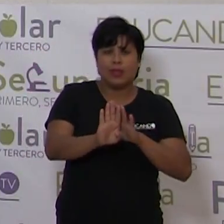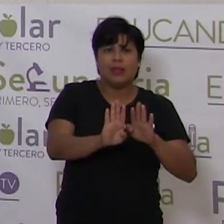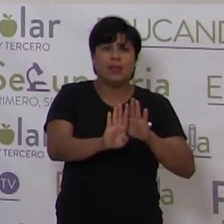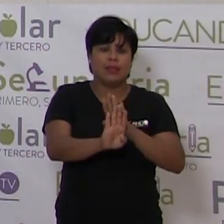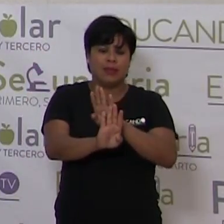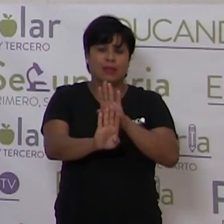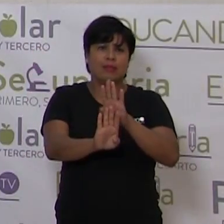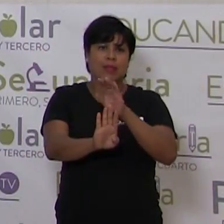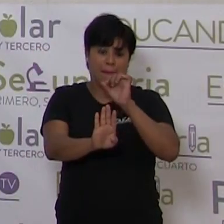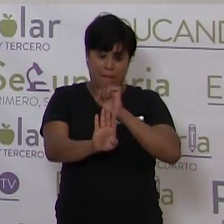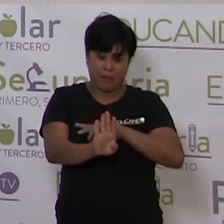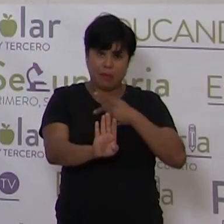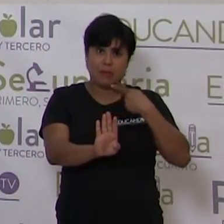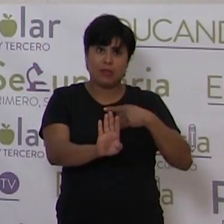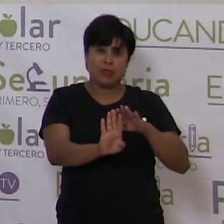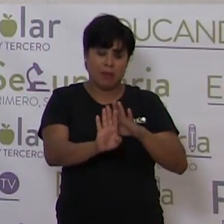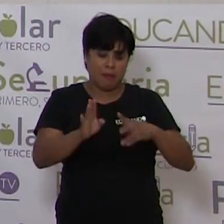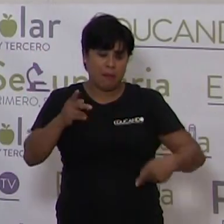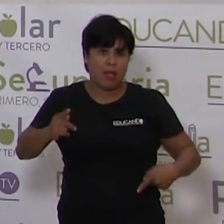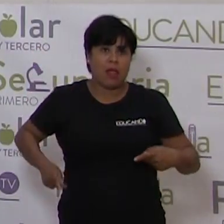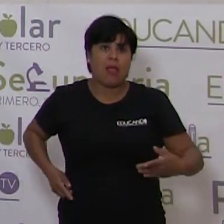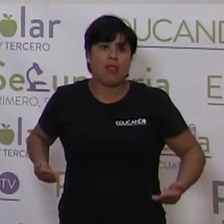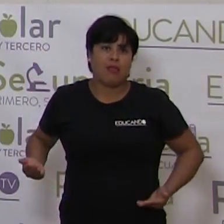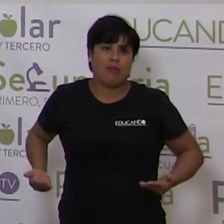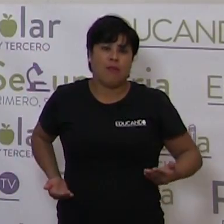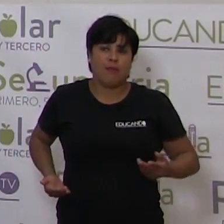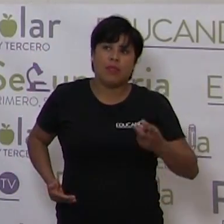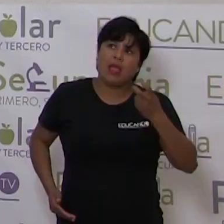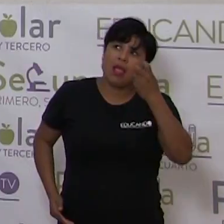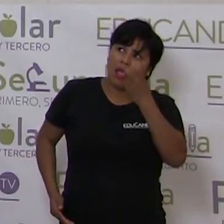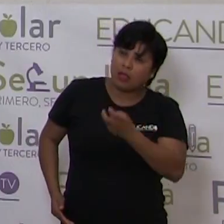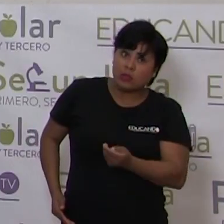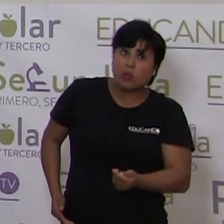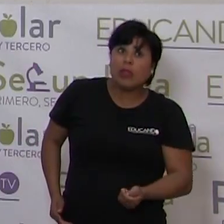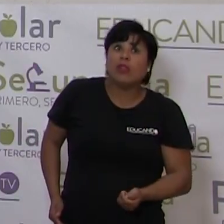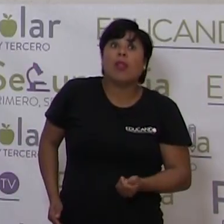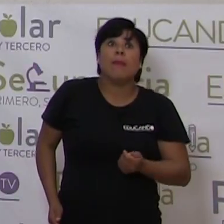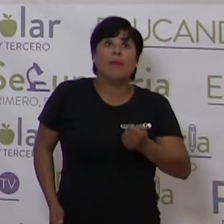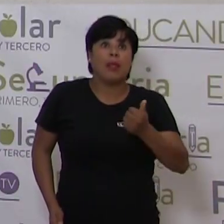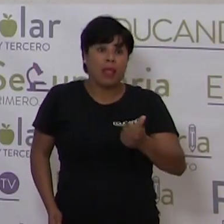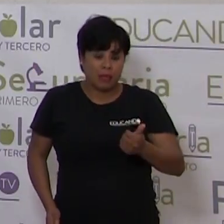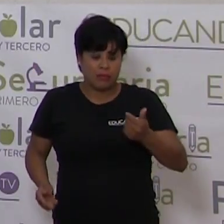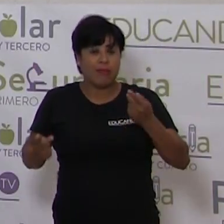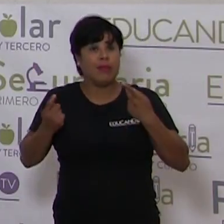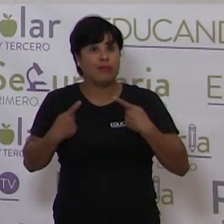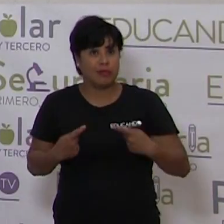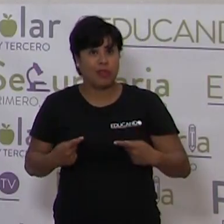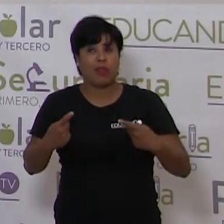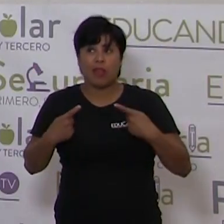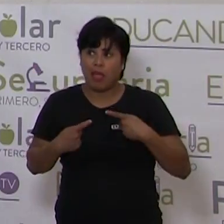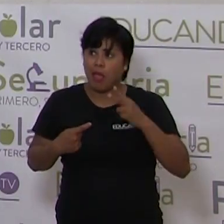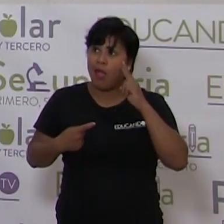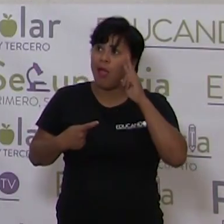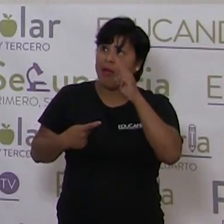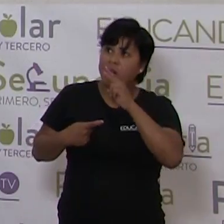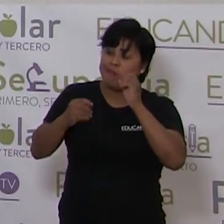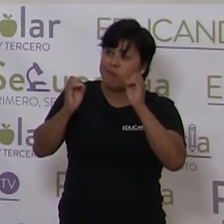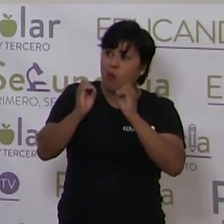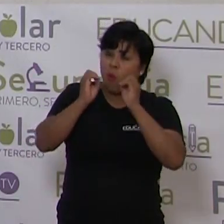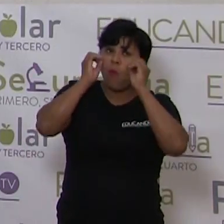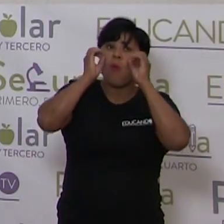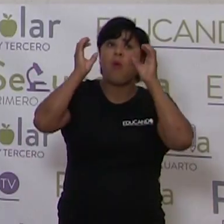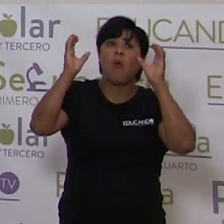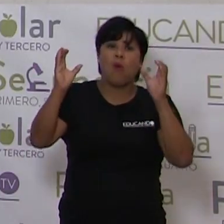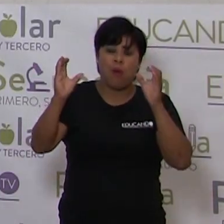ellos mismos bailando. Es ahí cuando la primera vez el humano realizó